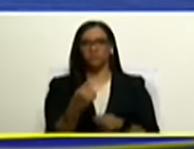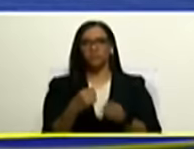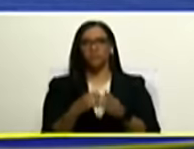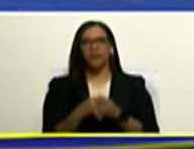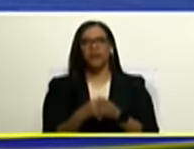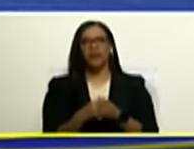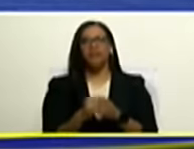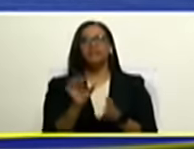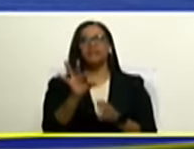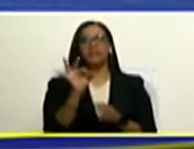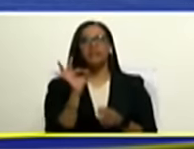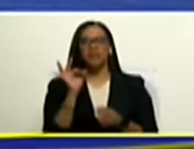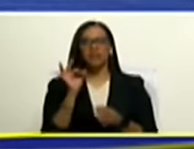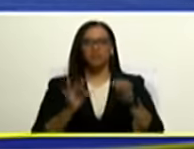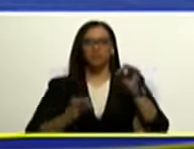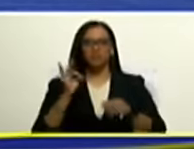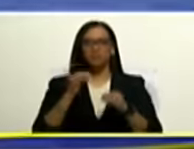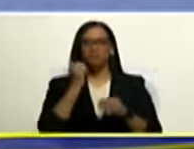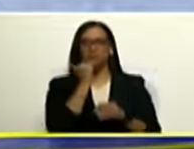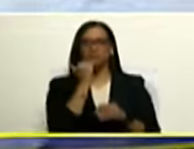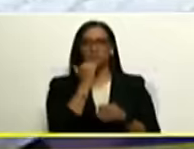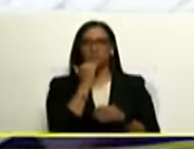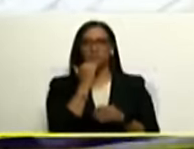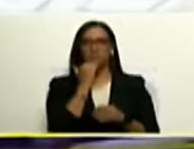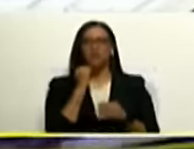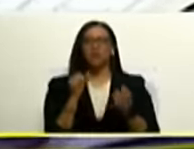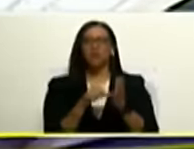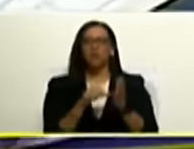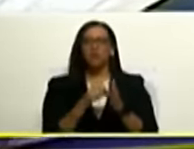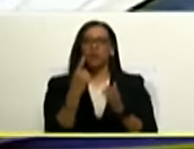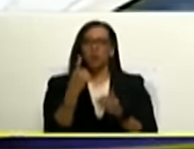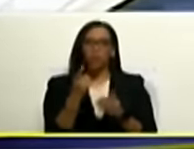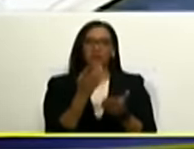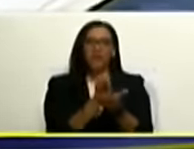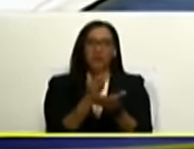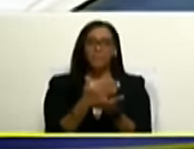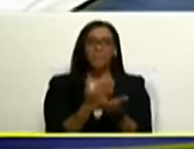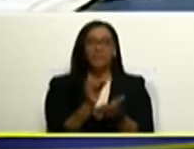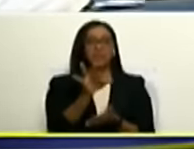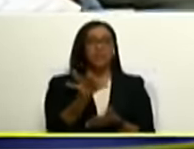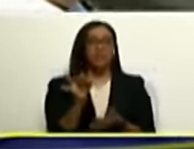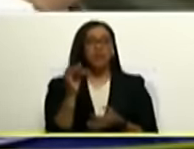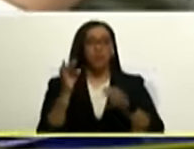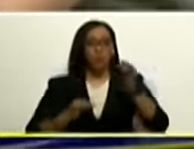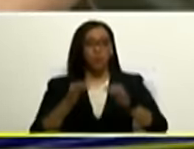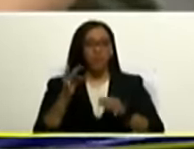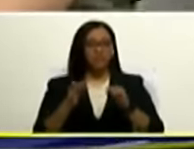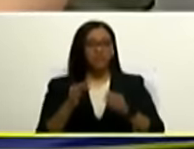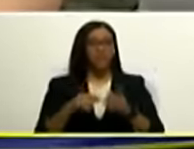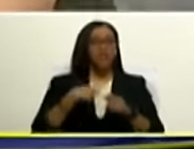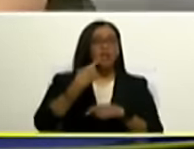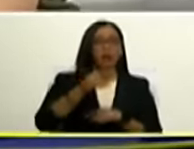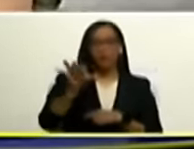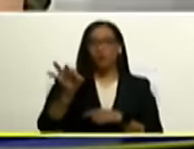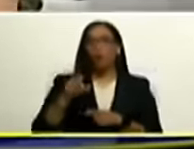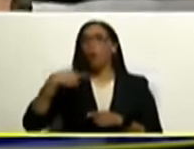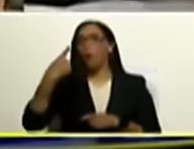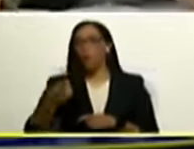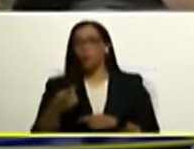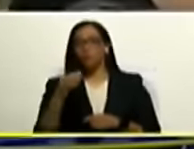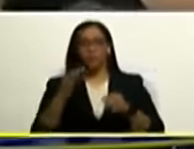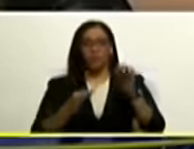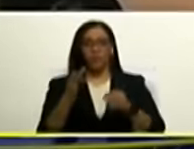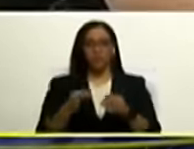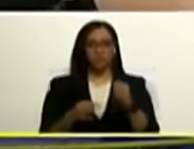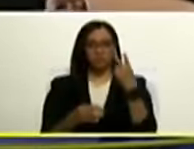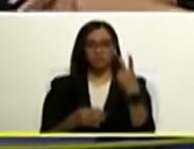Y se elige un tribunal arbitral donde una de las partes elige un juez, la otra parte elige otro juez y